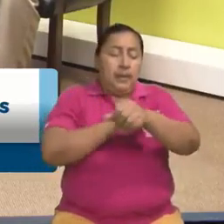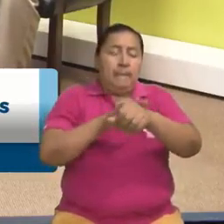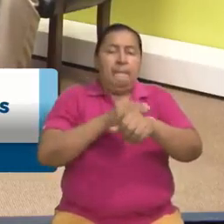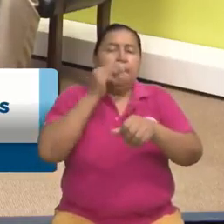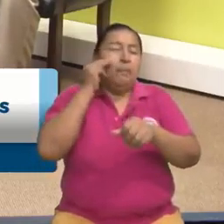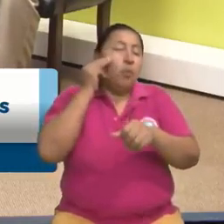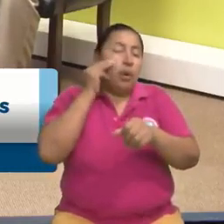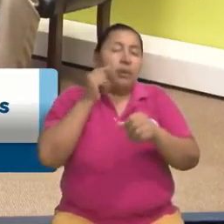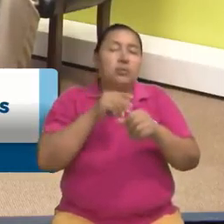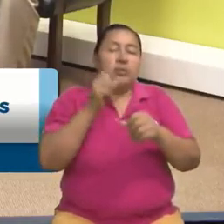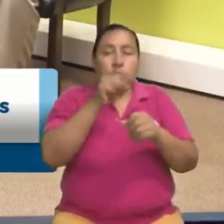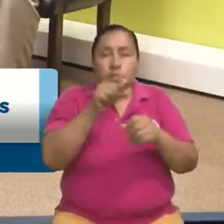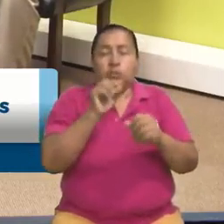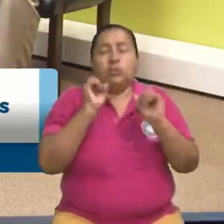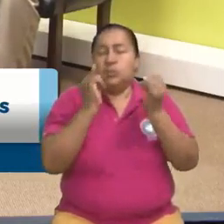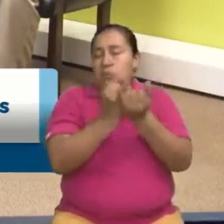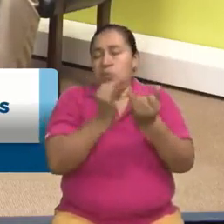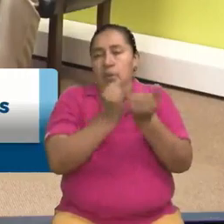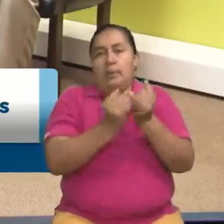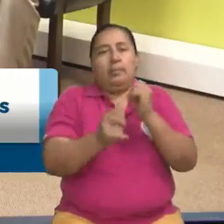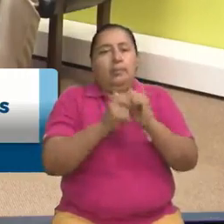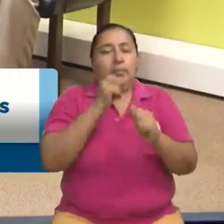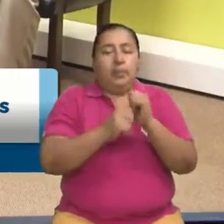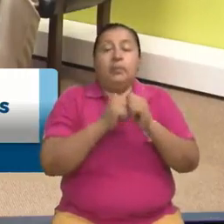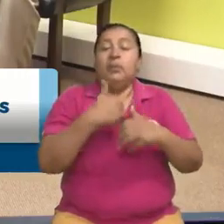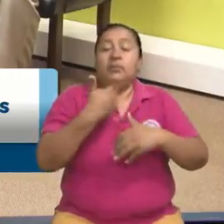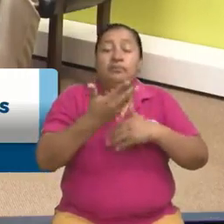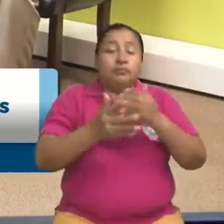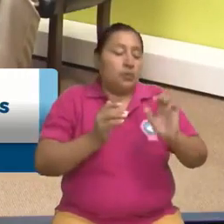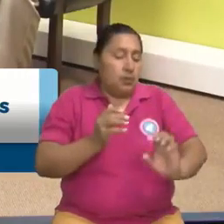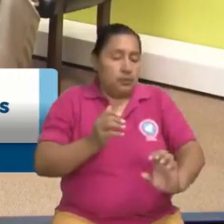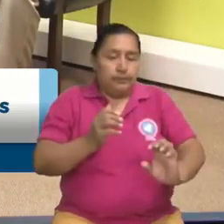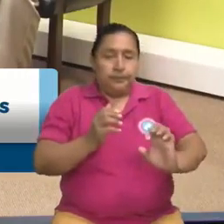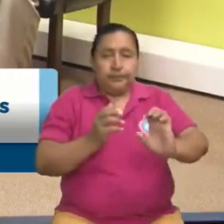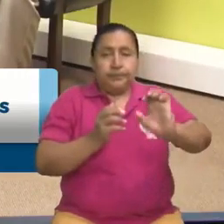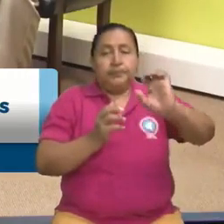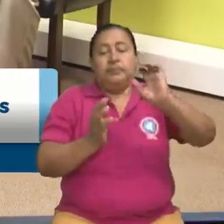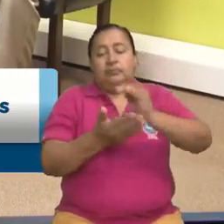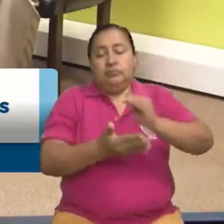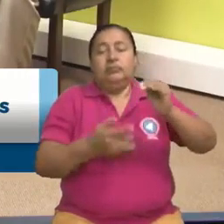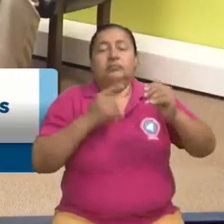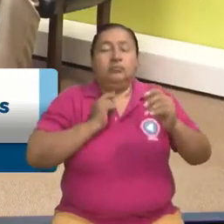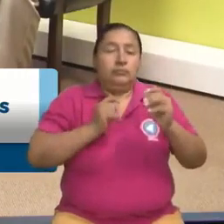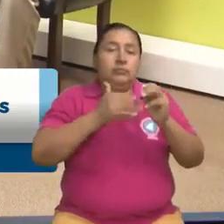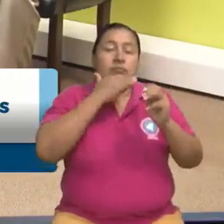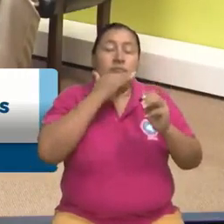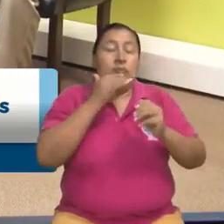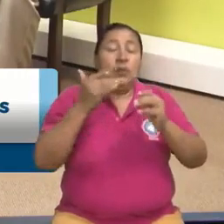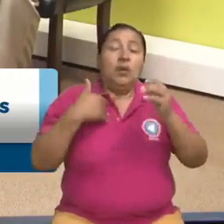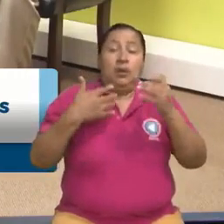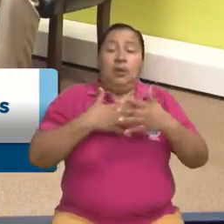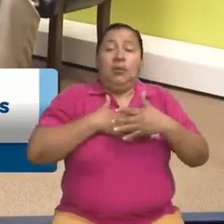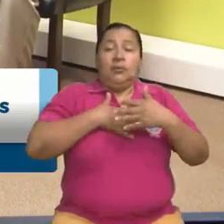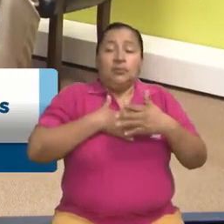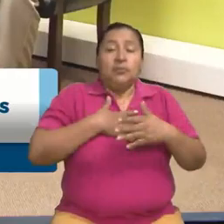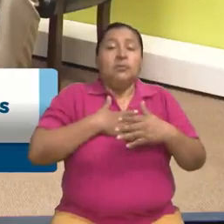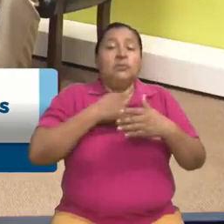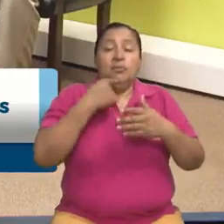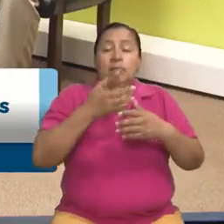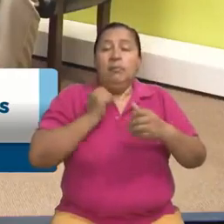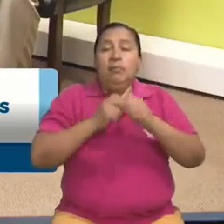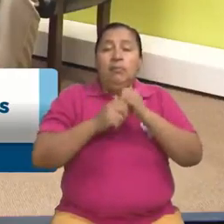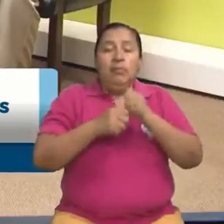Vamos a tener el mismo problema. Va a medida que va creciendo, también tiene dificultad porque su saturación o la cantidad de oxígeno que